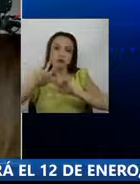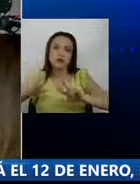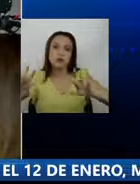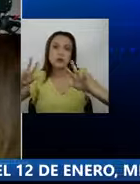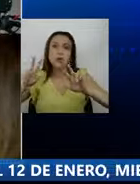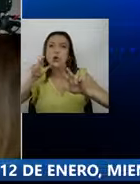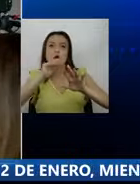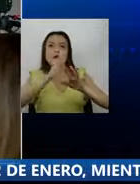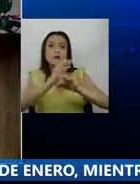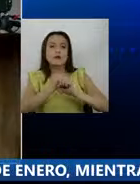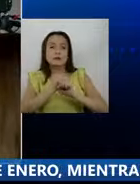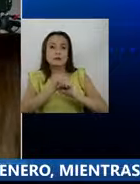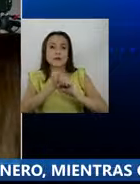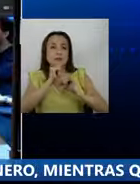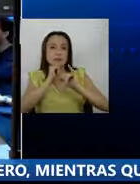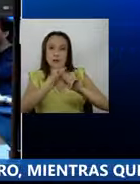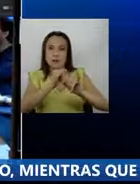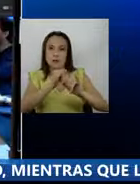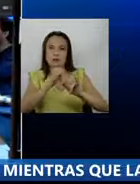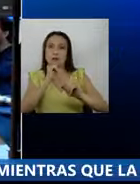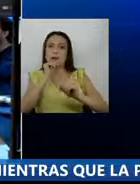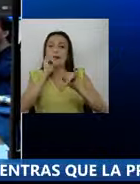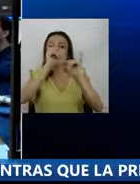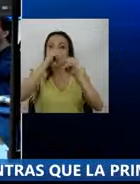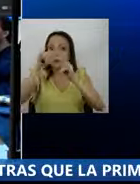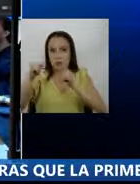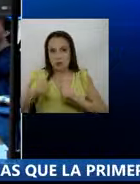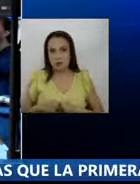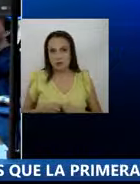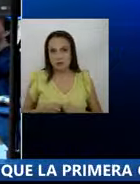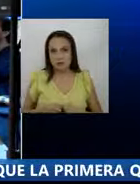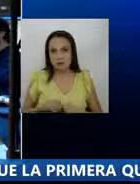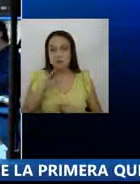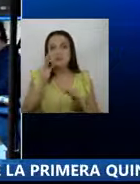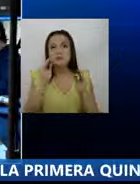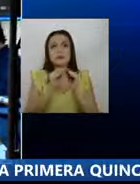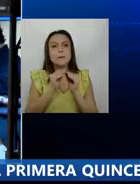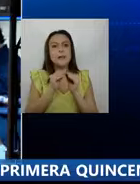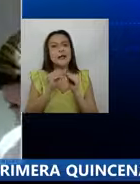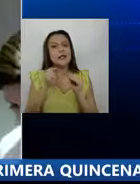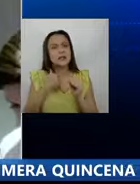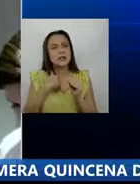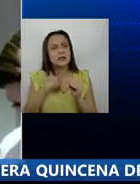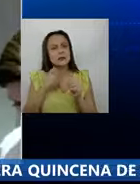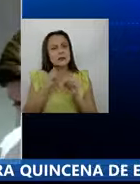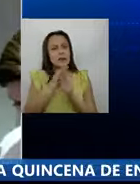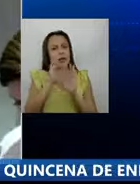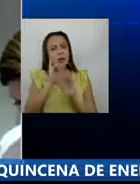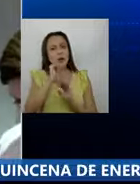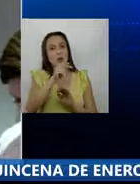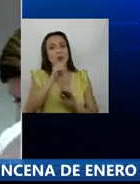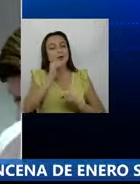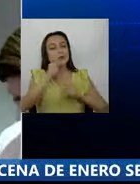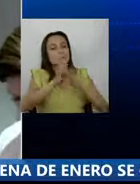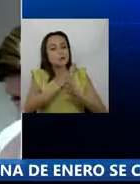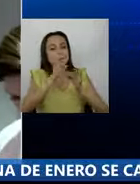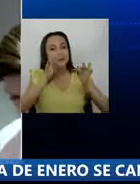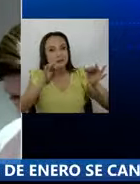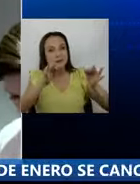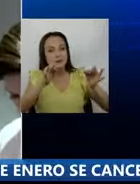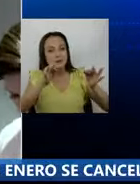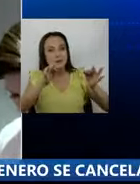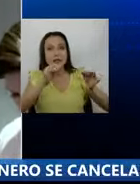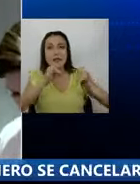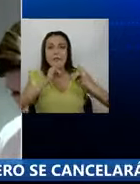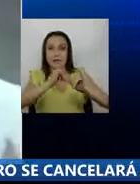reciben denuncias de forma individual? En este caso tengo entendido, y lo tengo claro porque tengo los documentos, que las denuncias